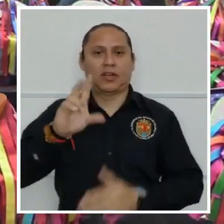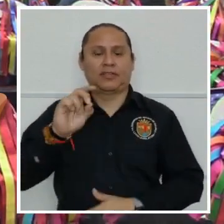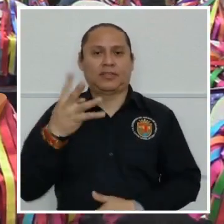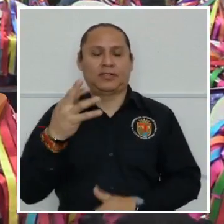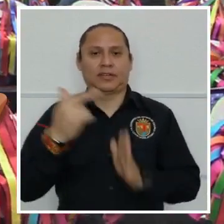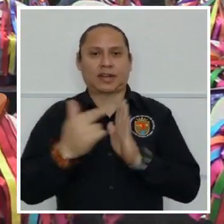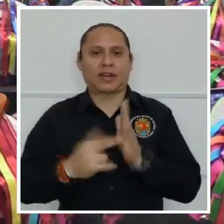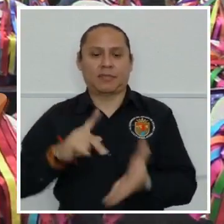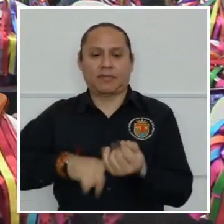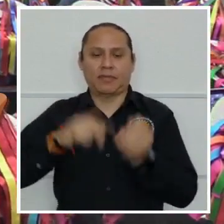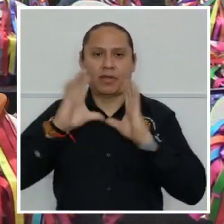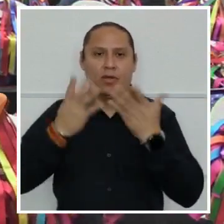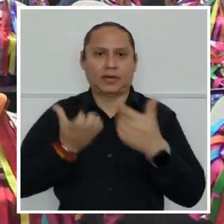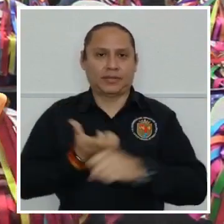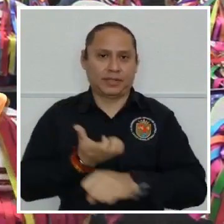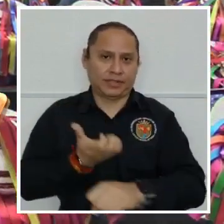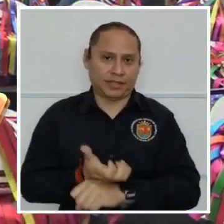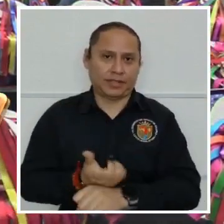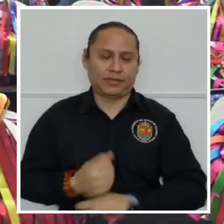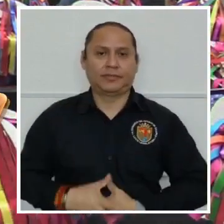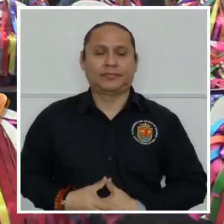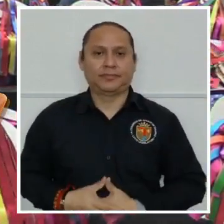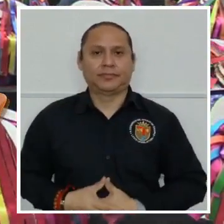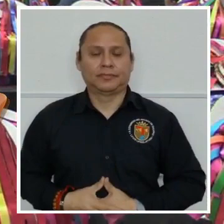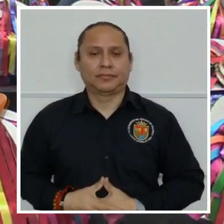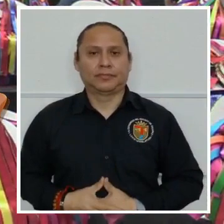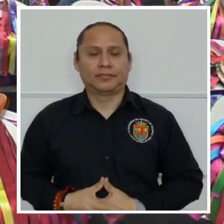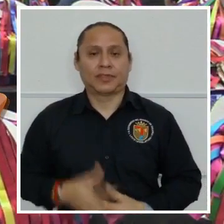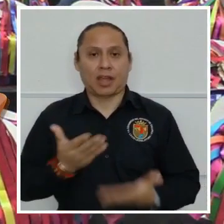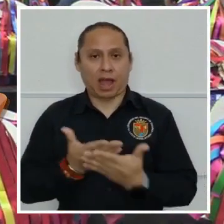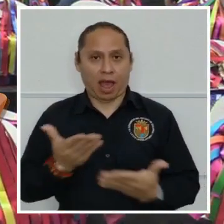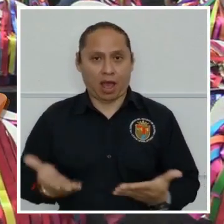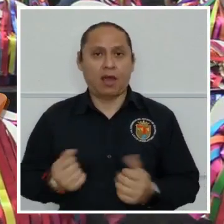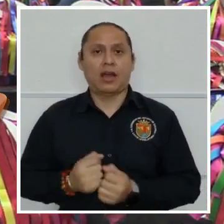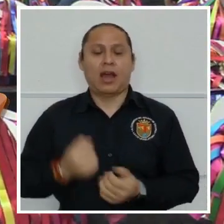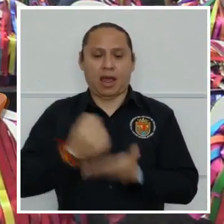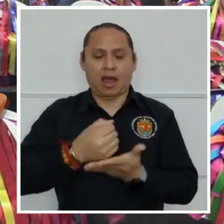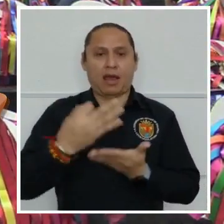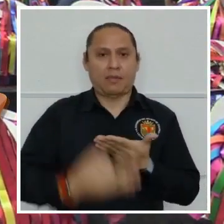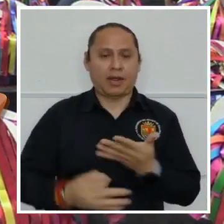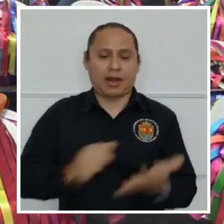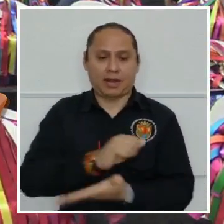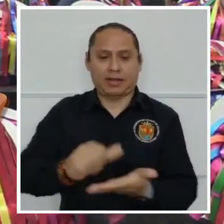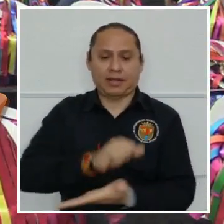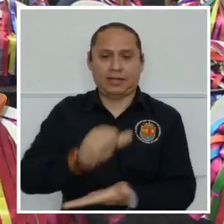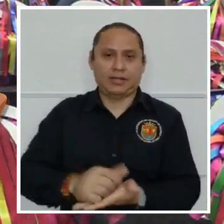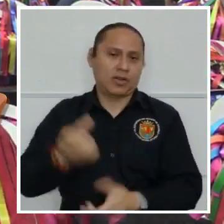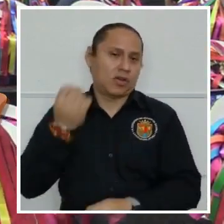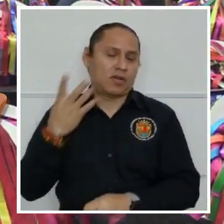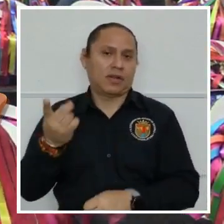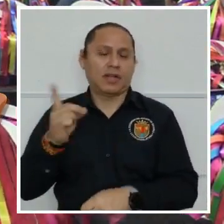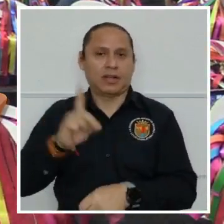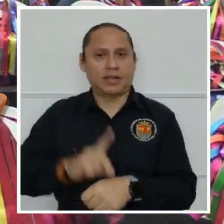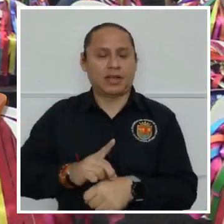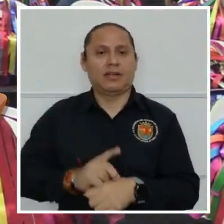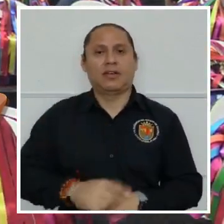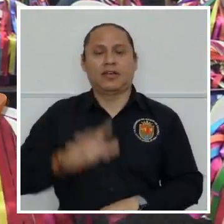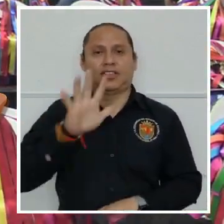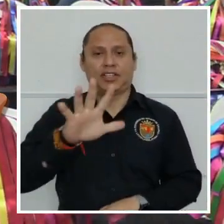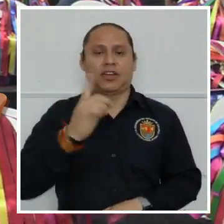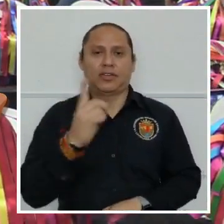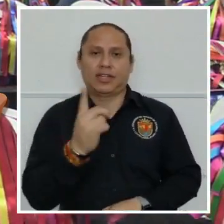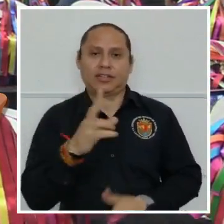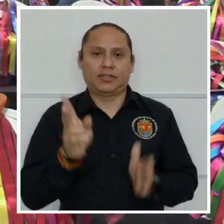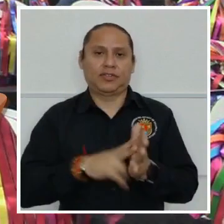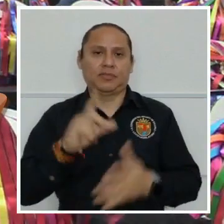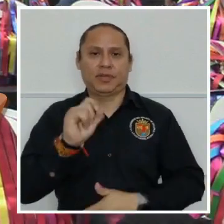del reglamento interior de este propio Congreso del Estado, someteremos a su aprobación el acta de la sesión celebrada el día 5